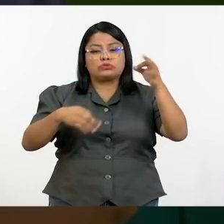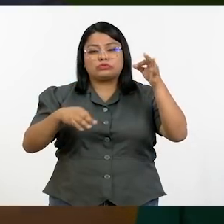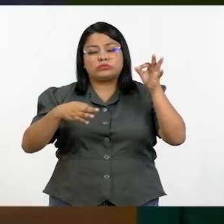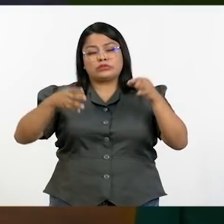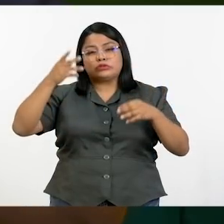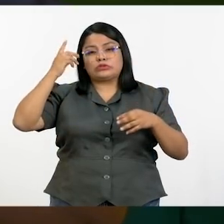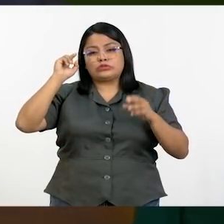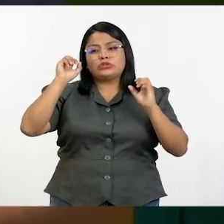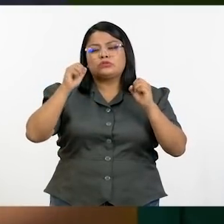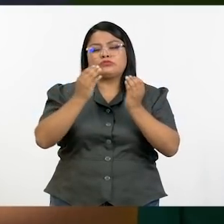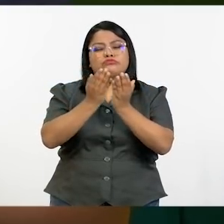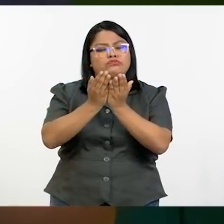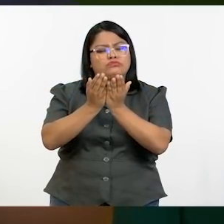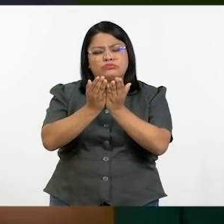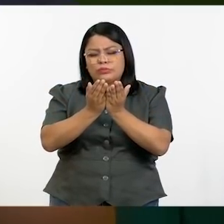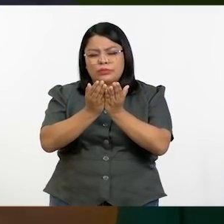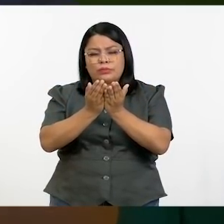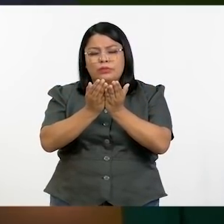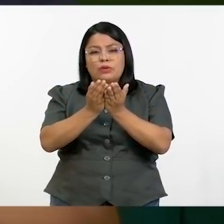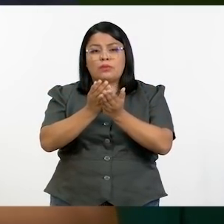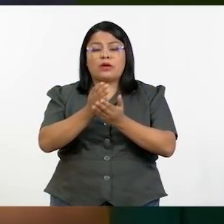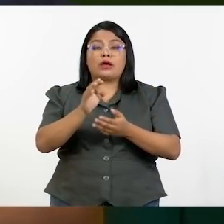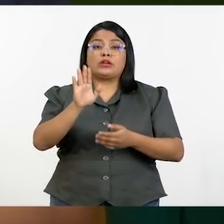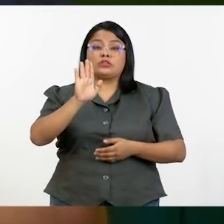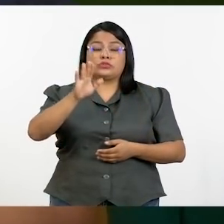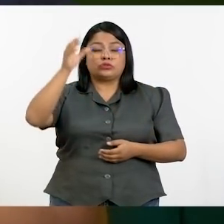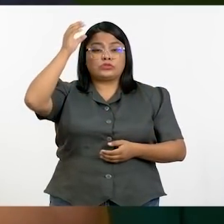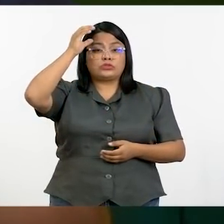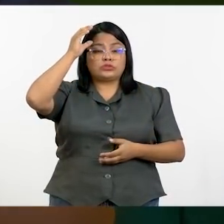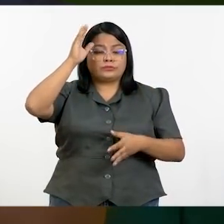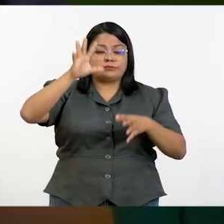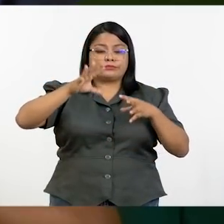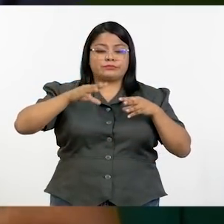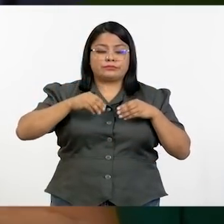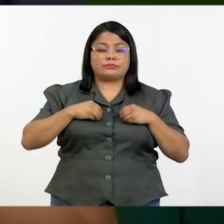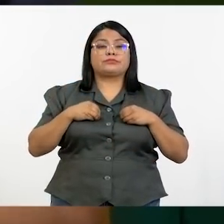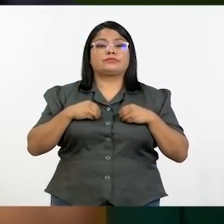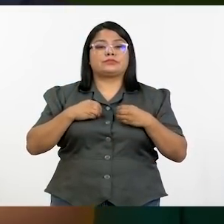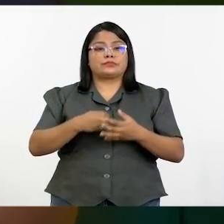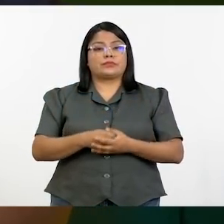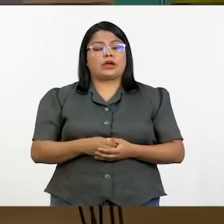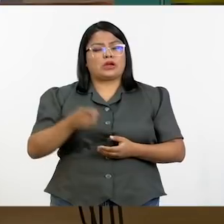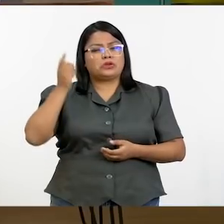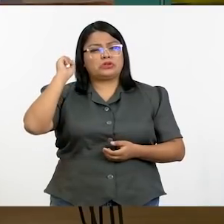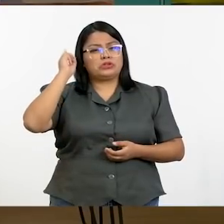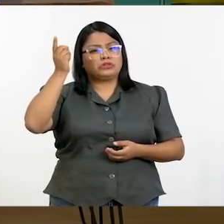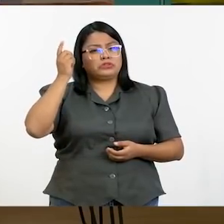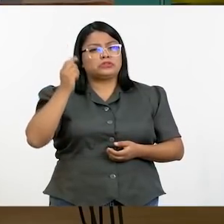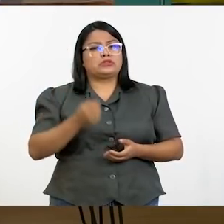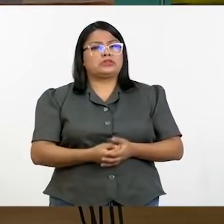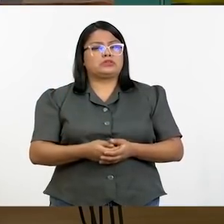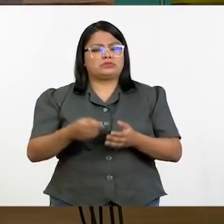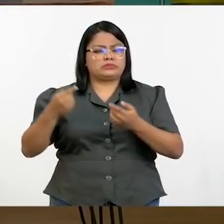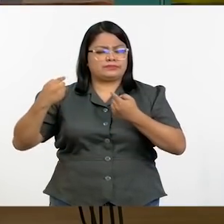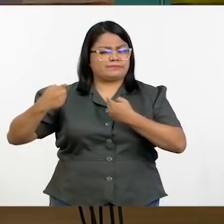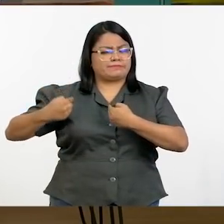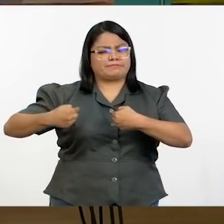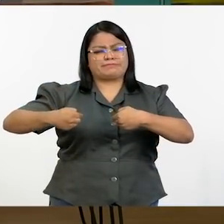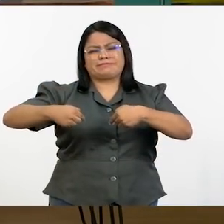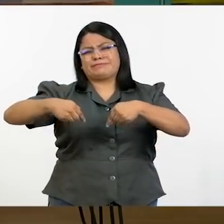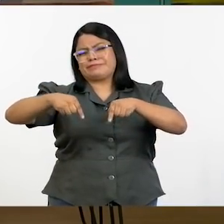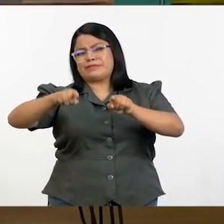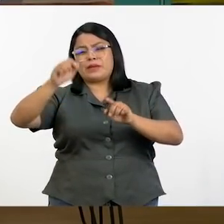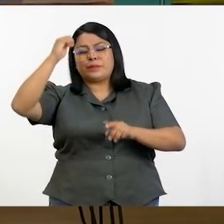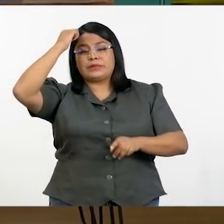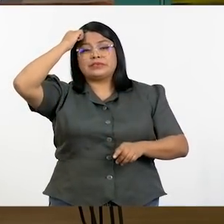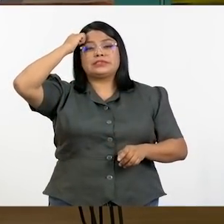Documentos que el docente puede leer para enriquecer su conocimiento, partiendo de la premisa de que los docentes estamos en constante